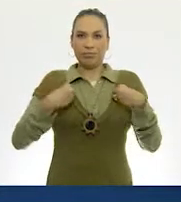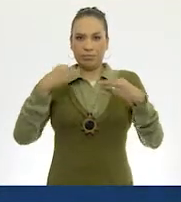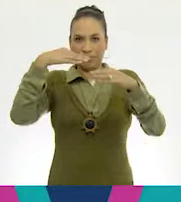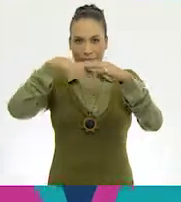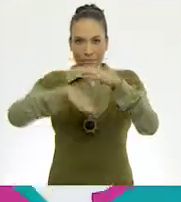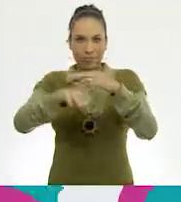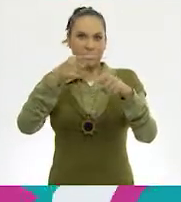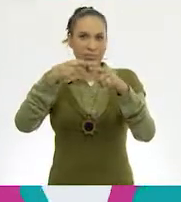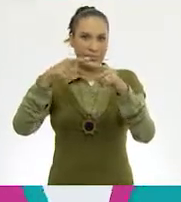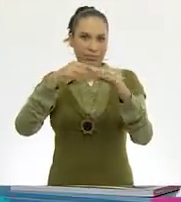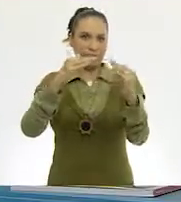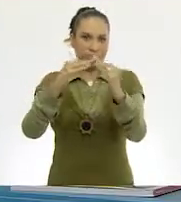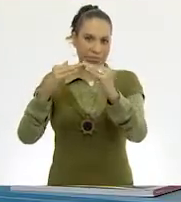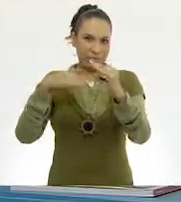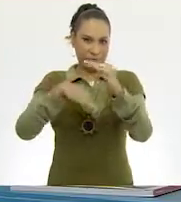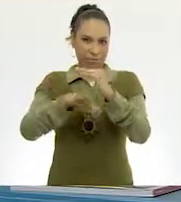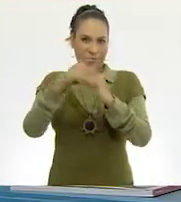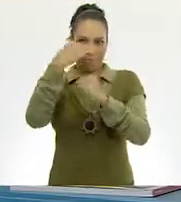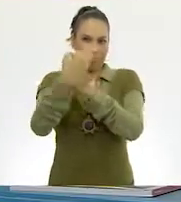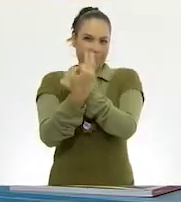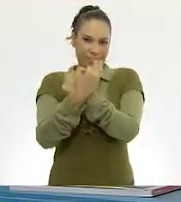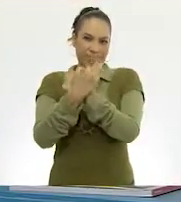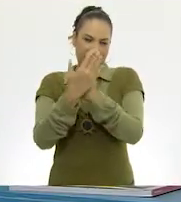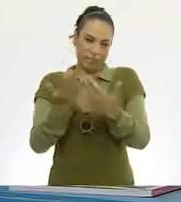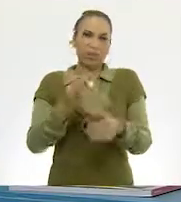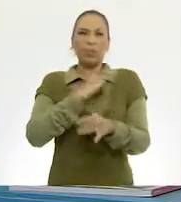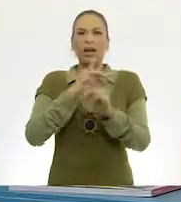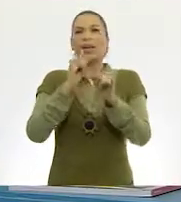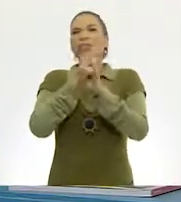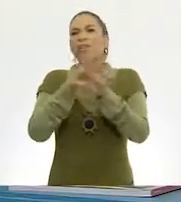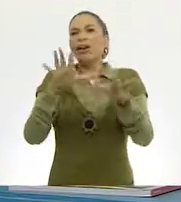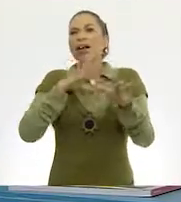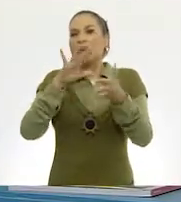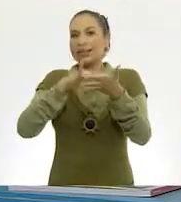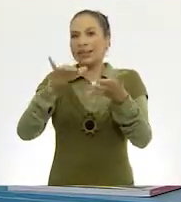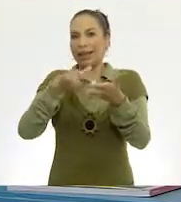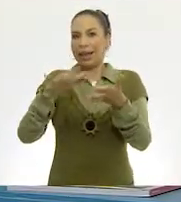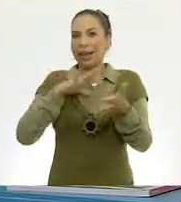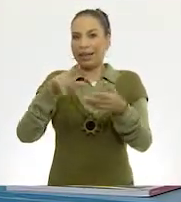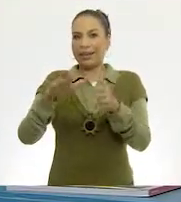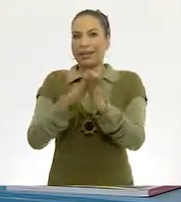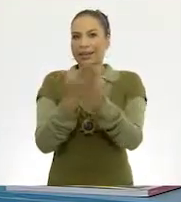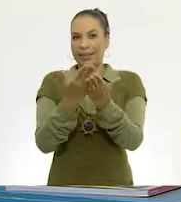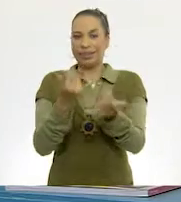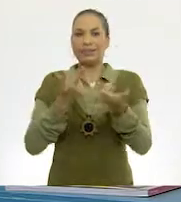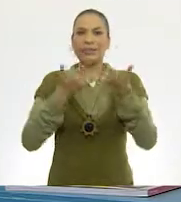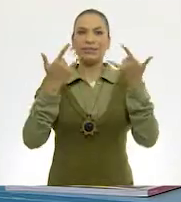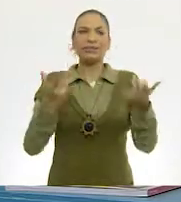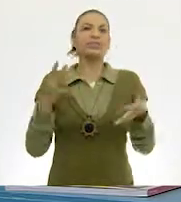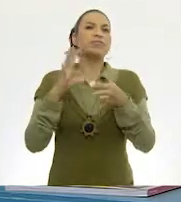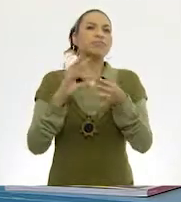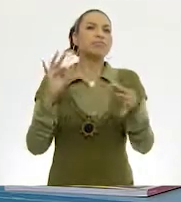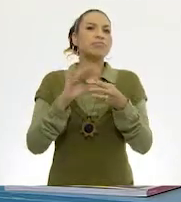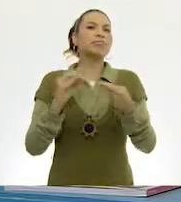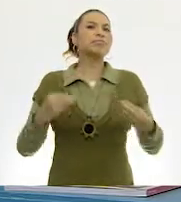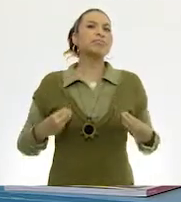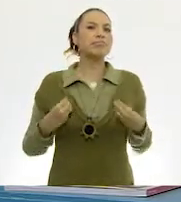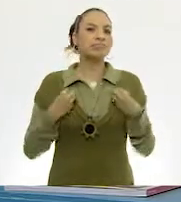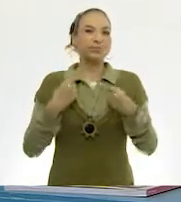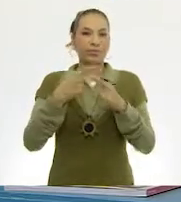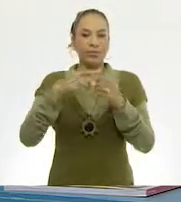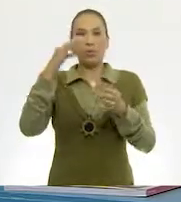albergues. María, ¿me podrías apoyar para leer la información que también venía ahí en su libro de historia que habla acerca de la vida de los